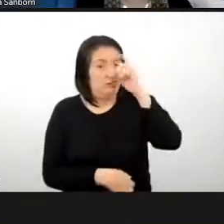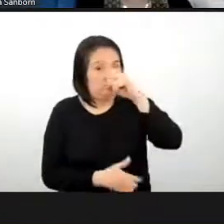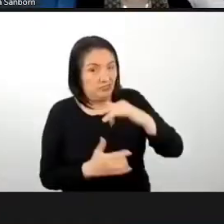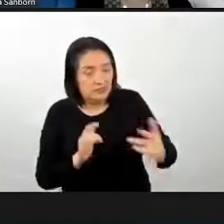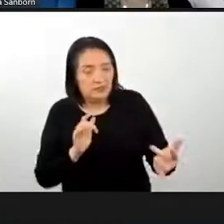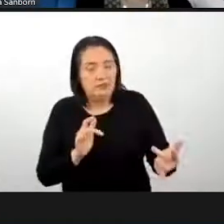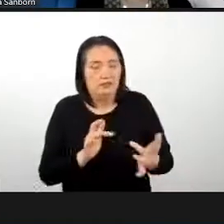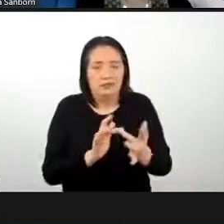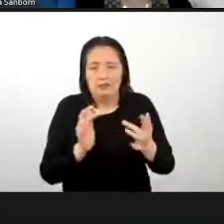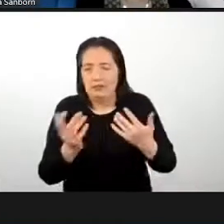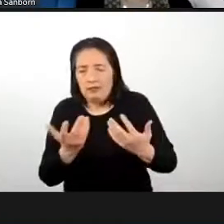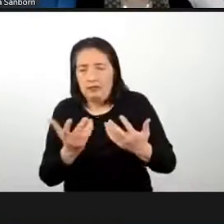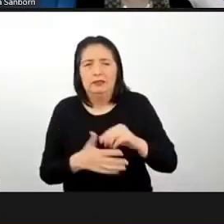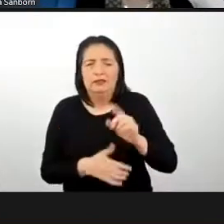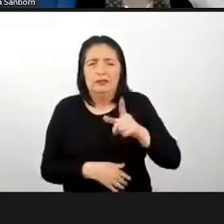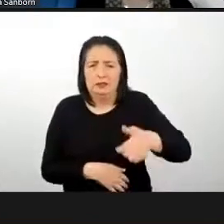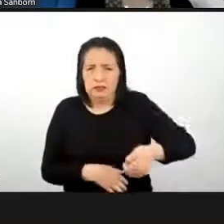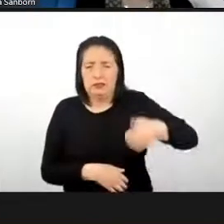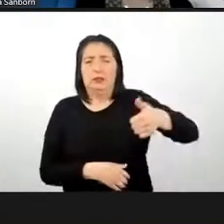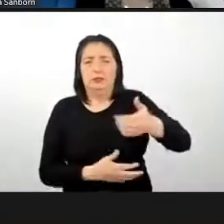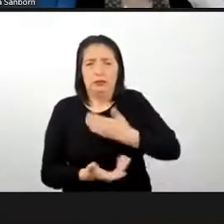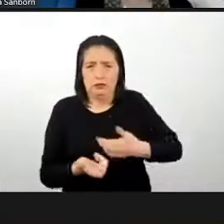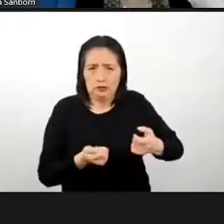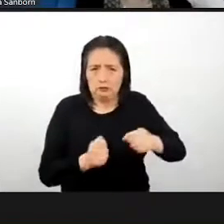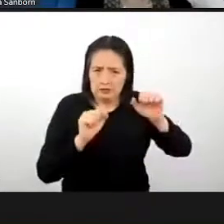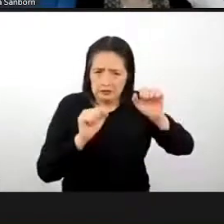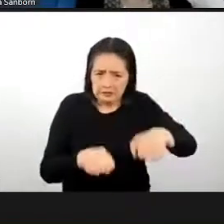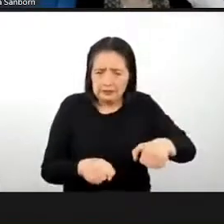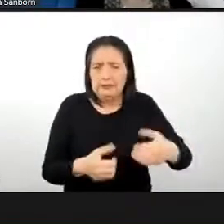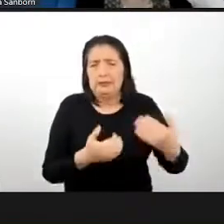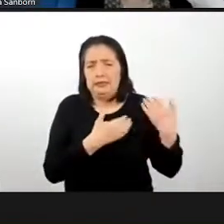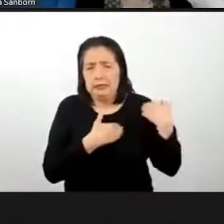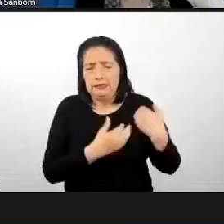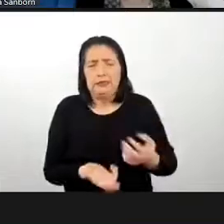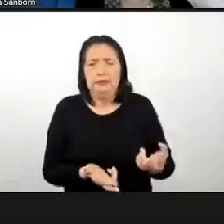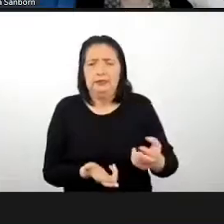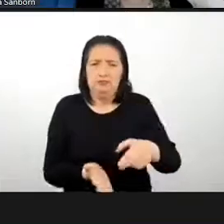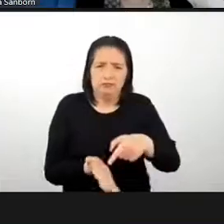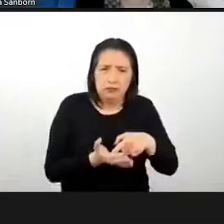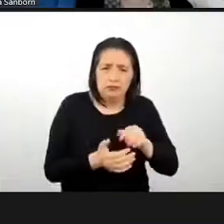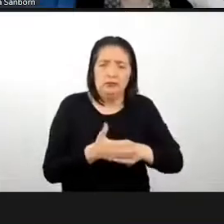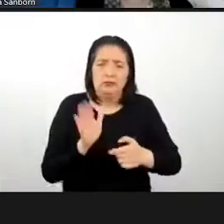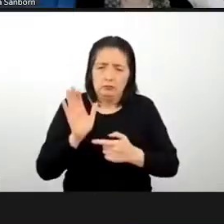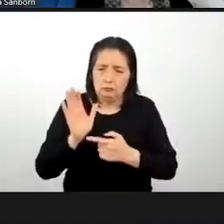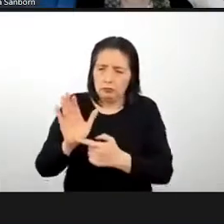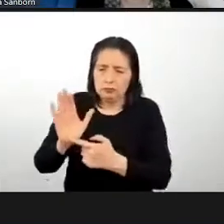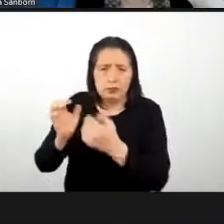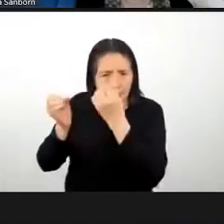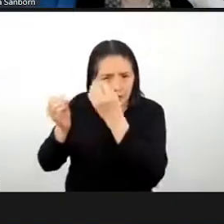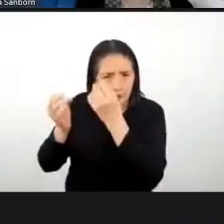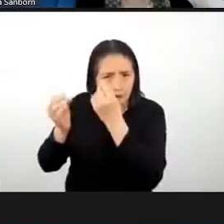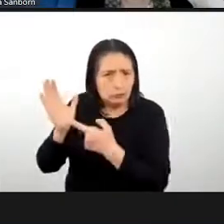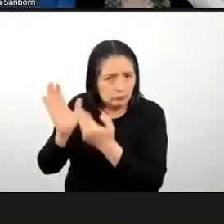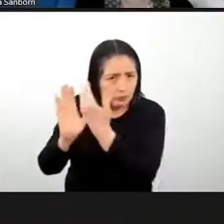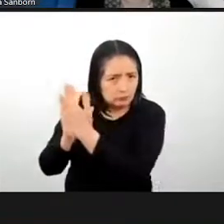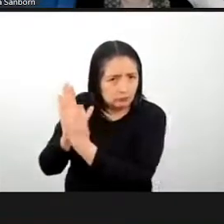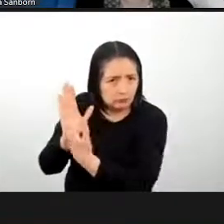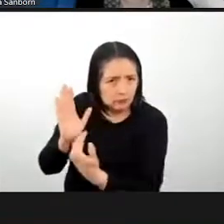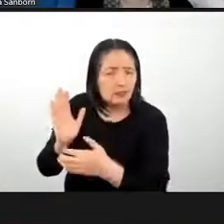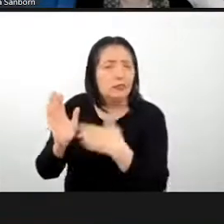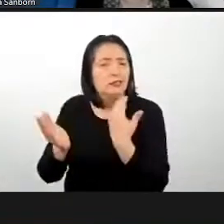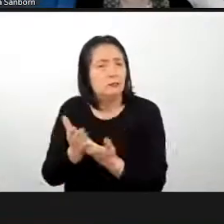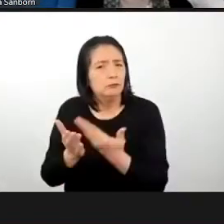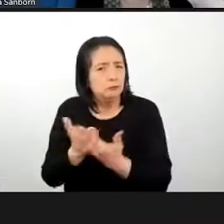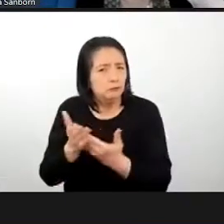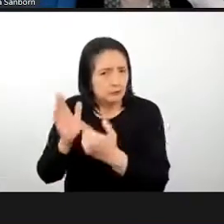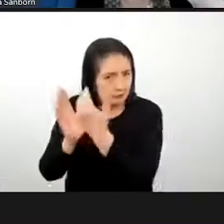por consiguiente, la autoridad pública está en la obligación de tomar la iniciativa y mostrar la información y demostrar que está haciendo